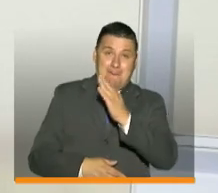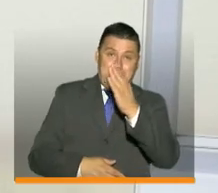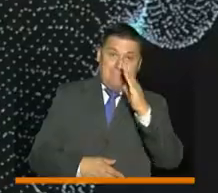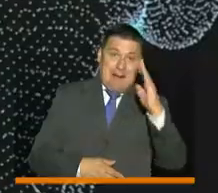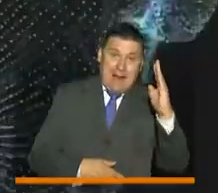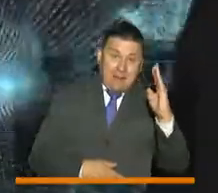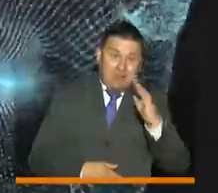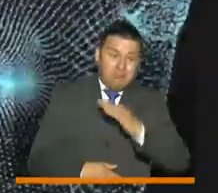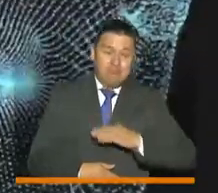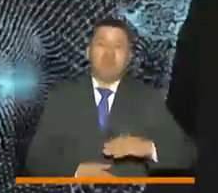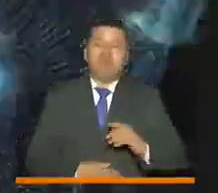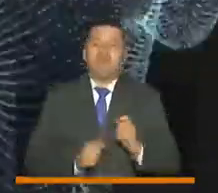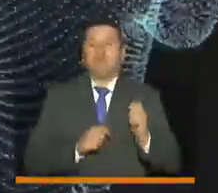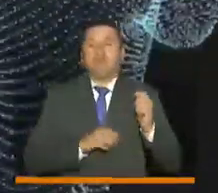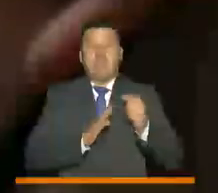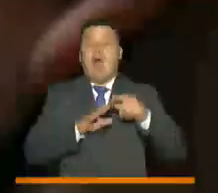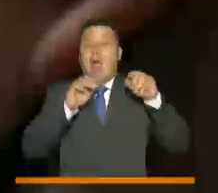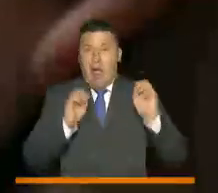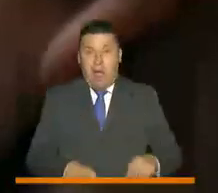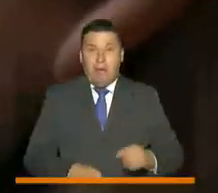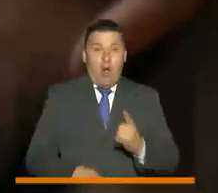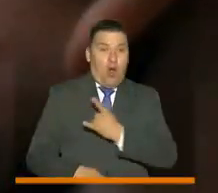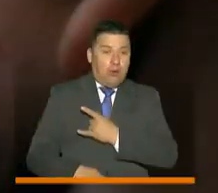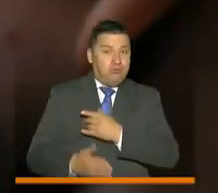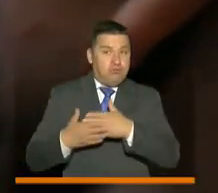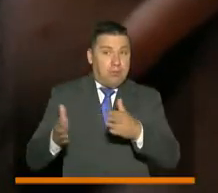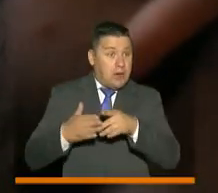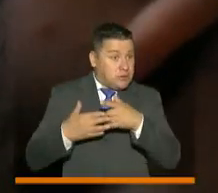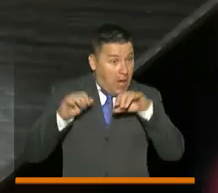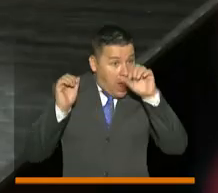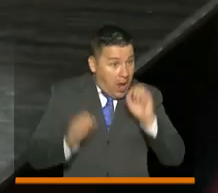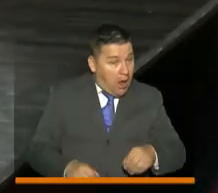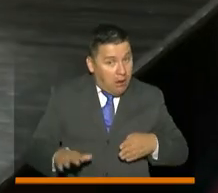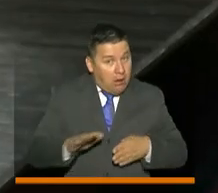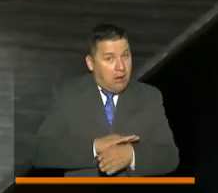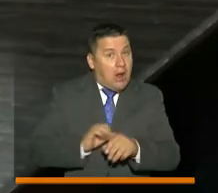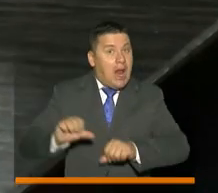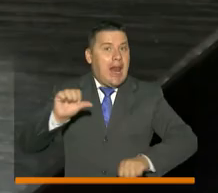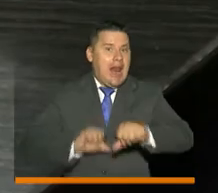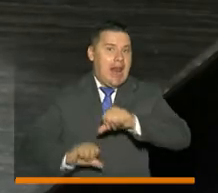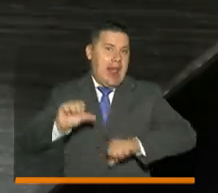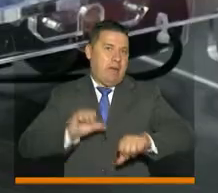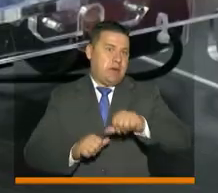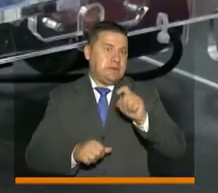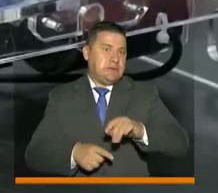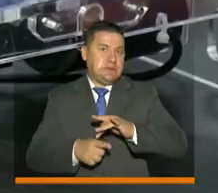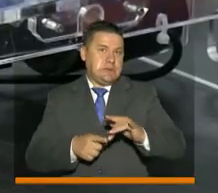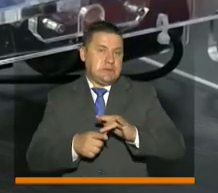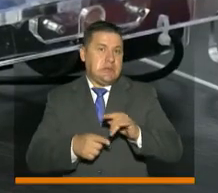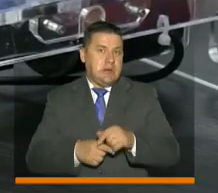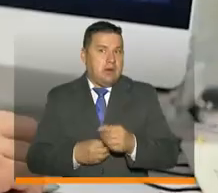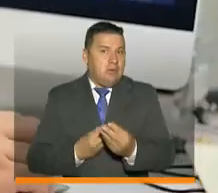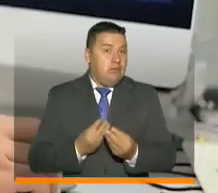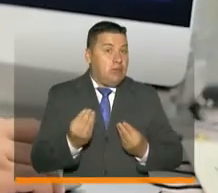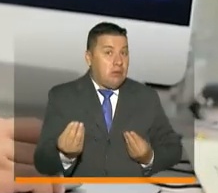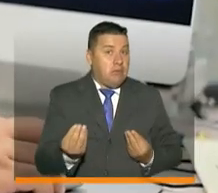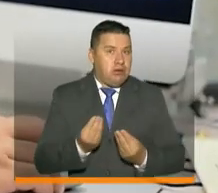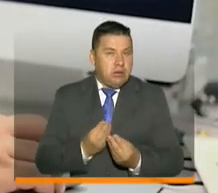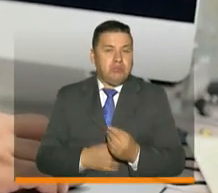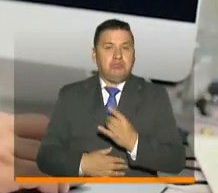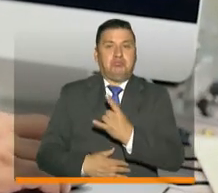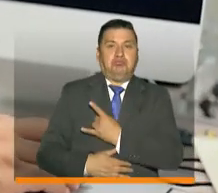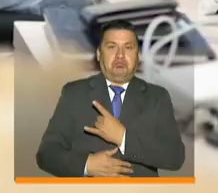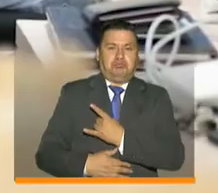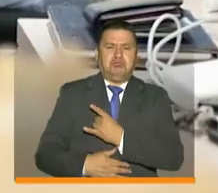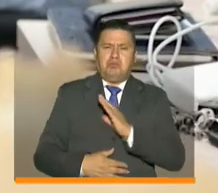Barranquilla dieron aval a las universidades para empezar el trabajo de laboratorio bajo la modalidad de alternancia, la